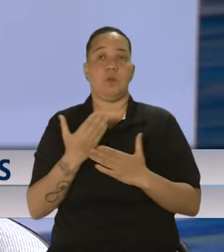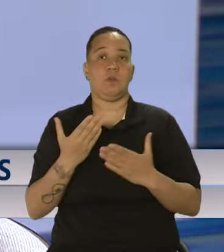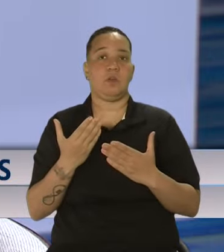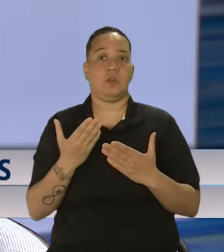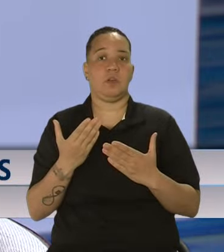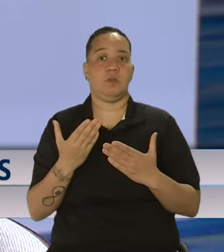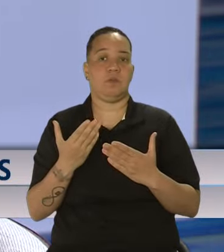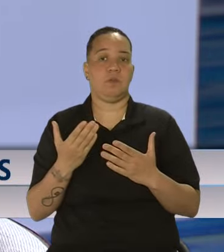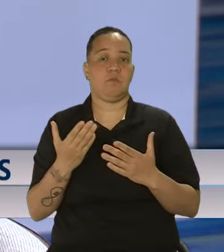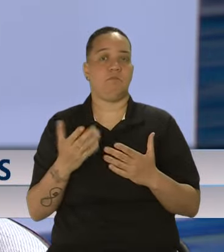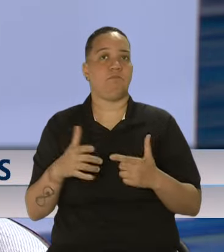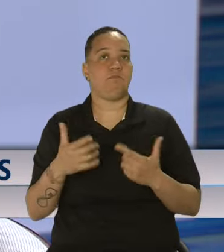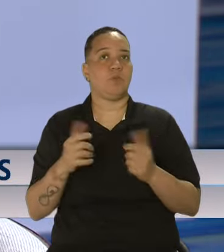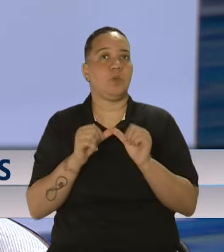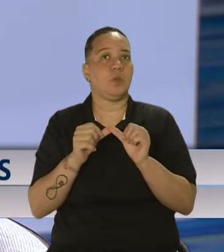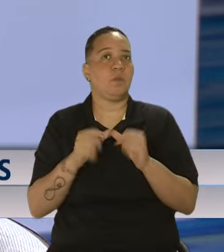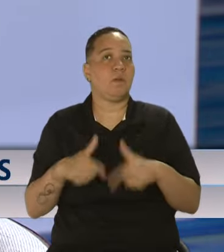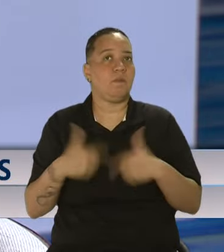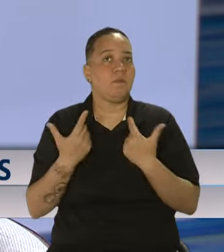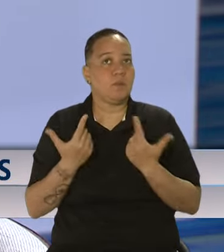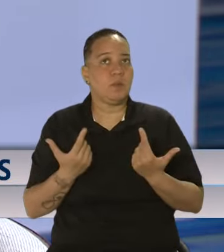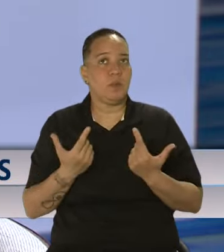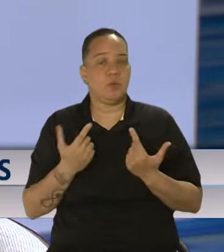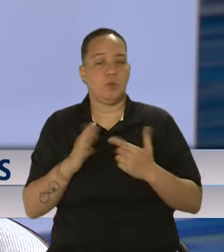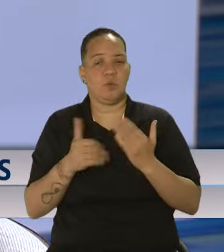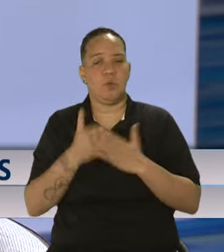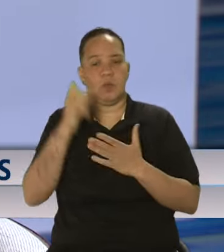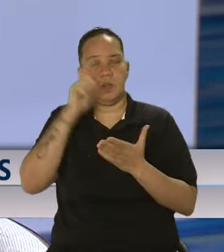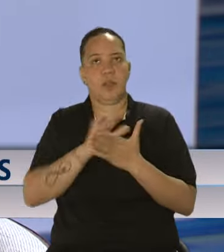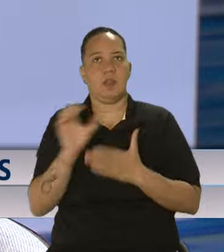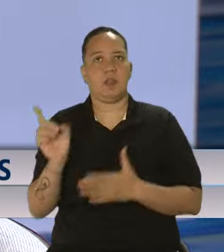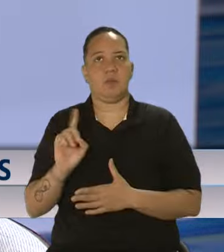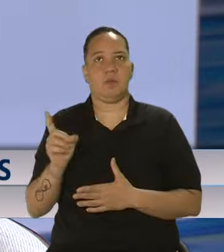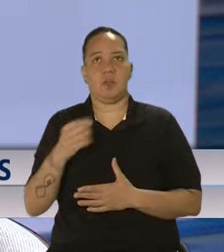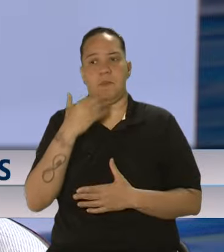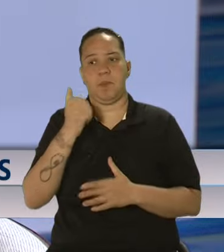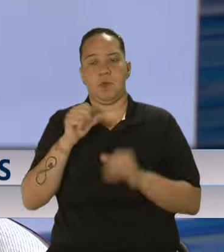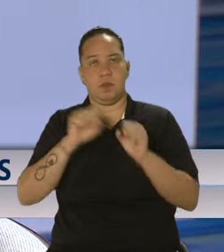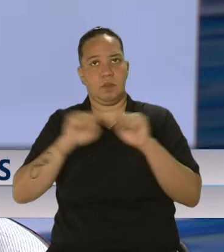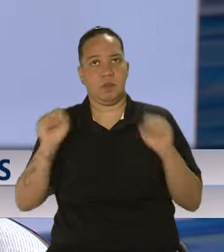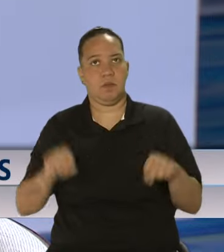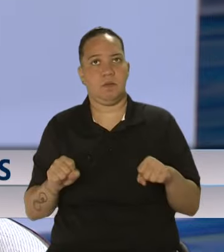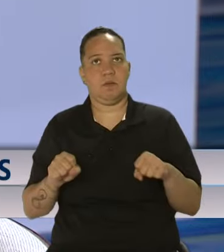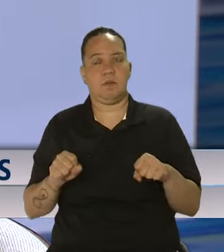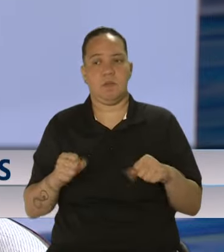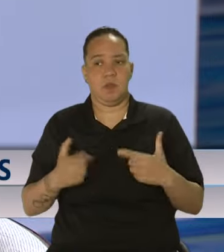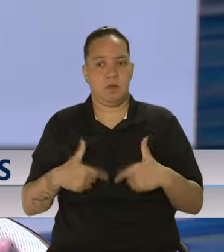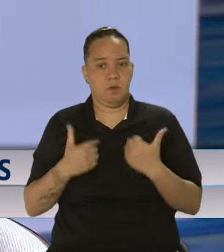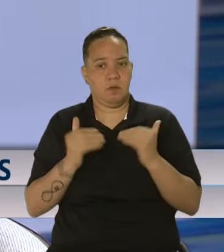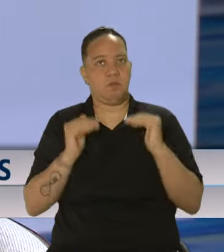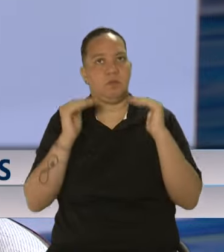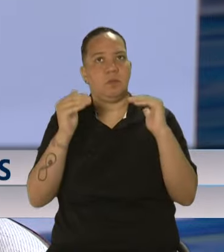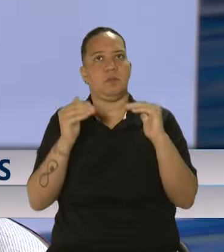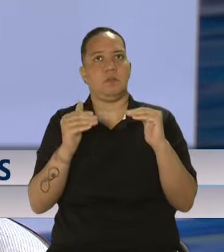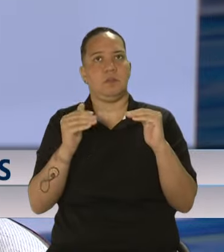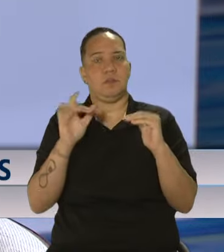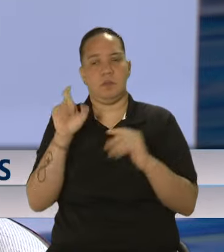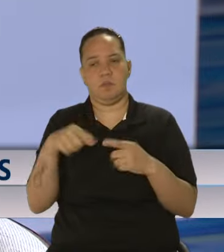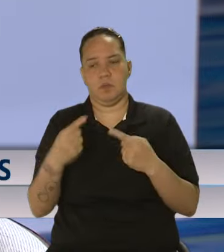candidato Porque todos los que creemos que la democracia es el mejor sistema para coexistir y progresar tenemos que estar en